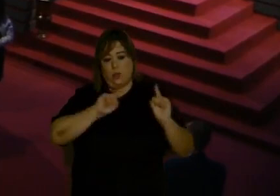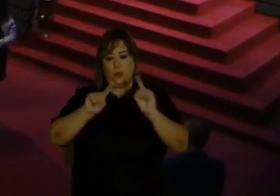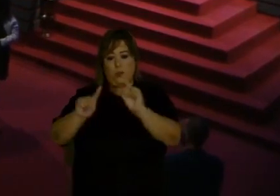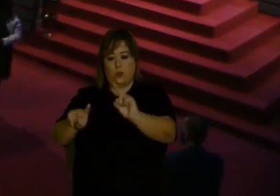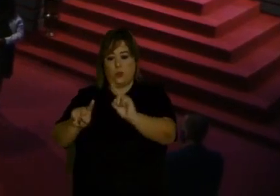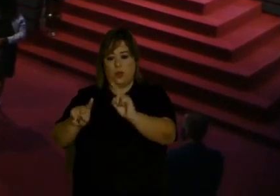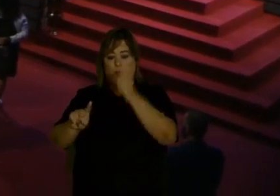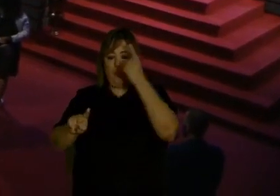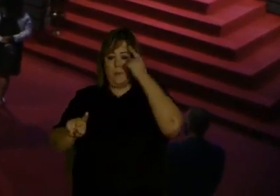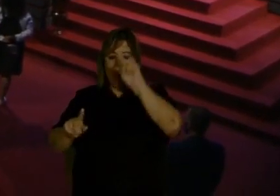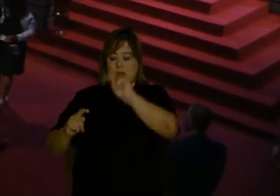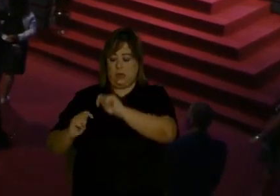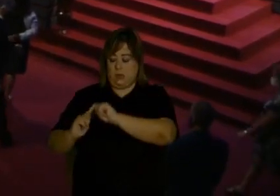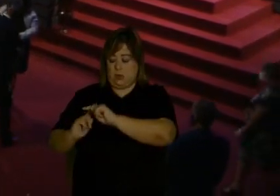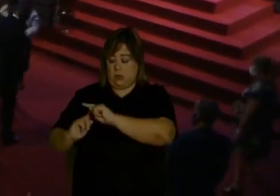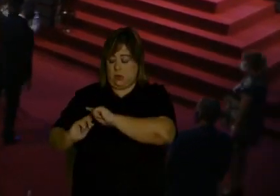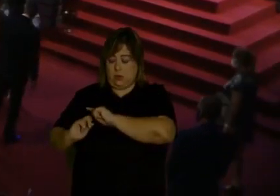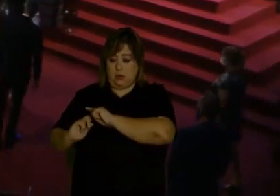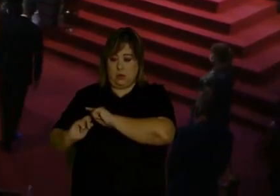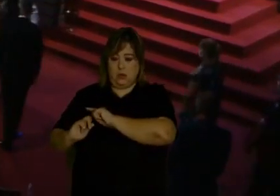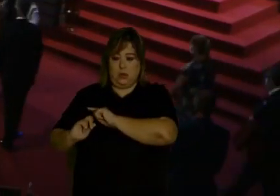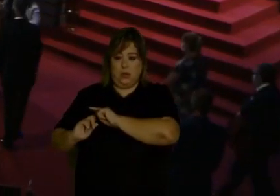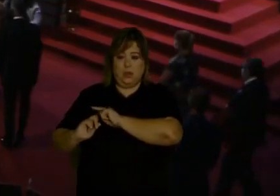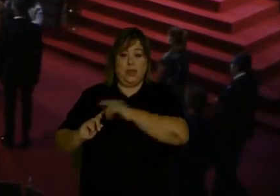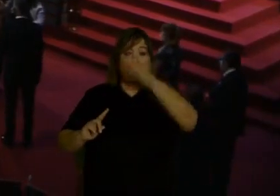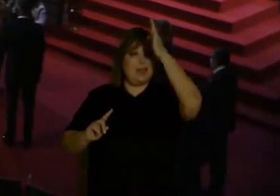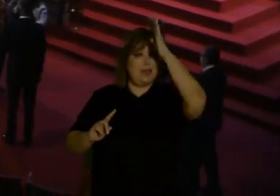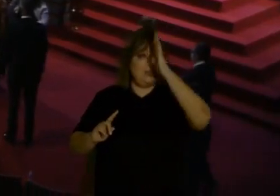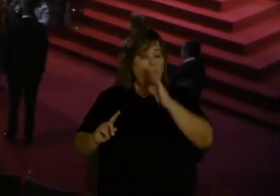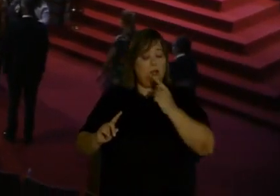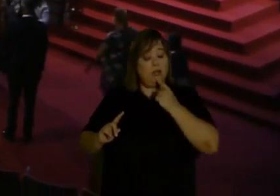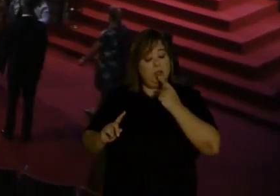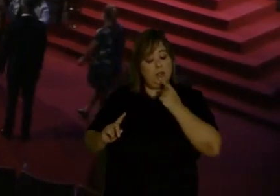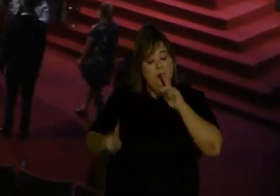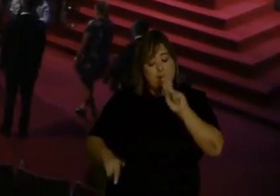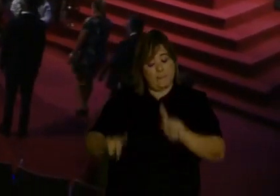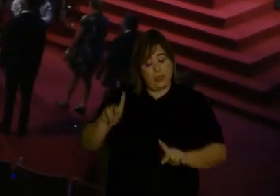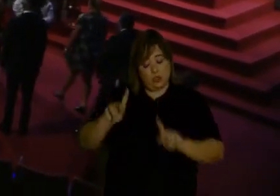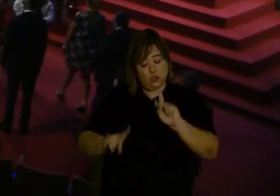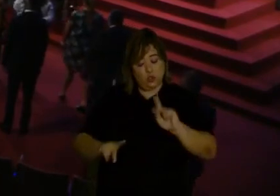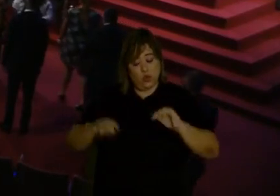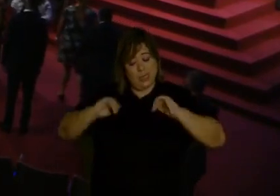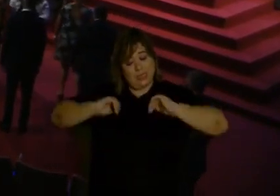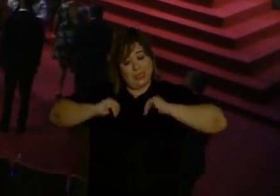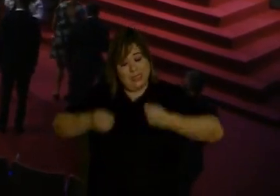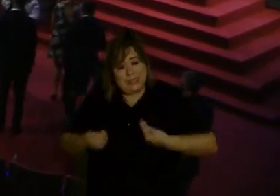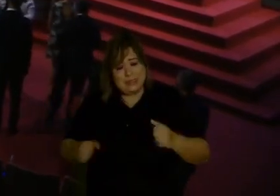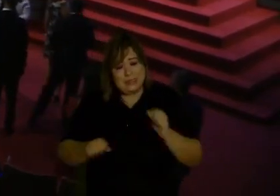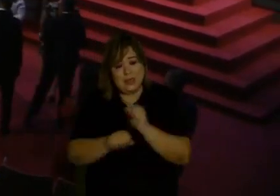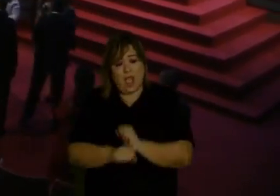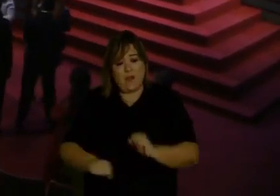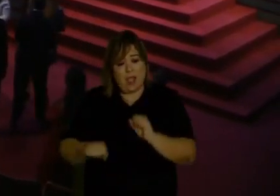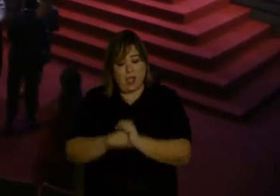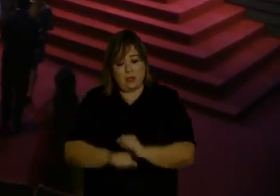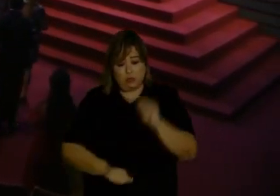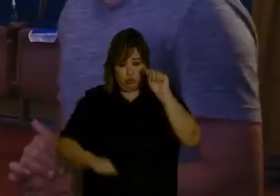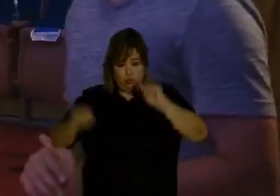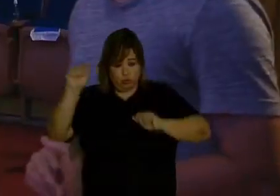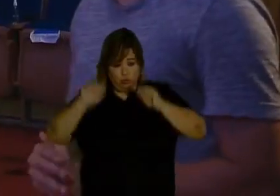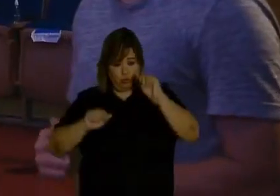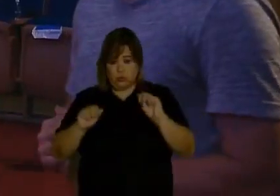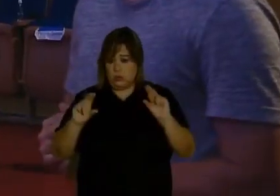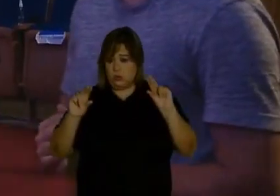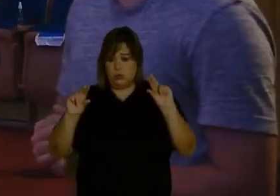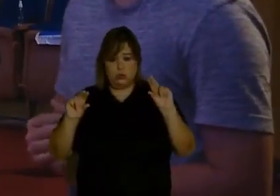Venid a mí todos los que estéis trabajados y cargados, dice el Señor. No dudes de lo que Dios te ha dado, de donde estás.